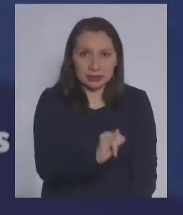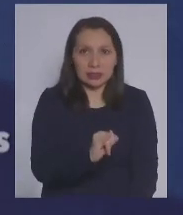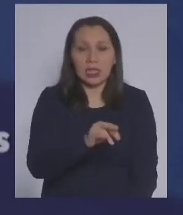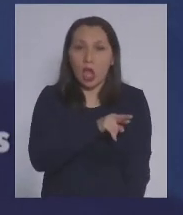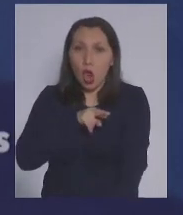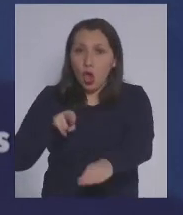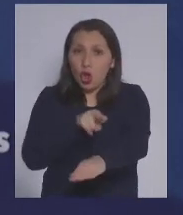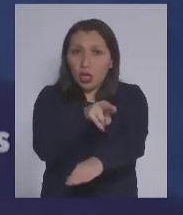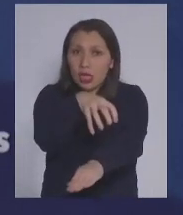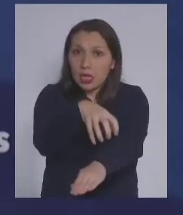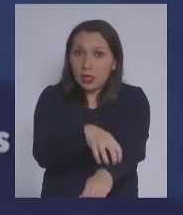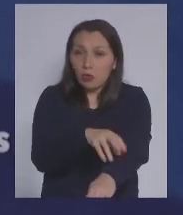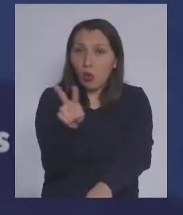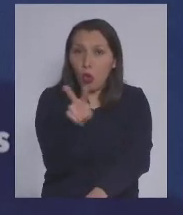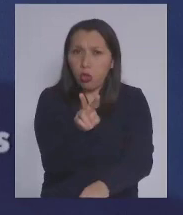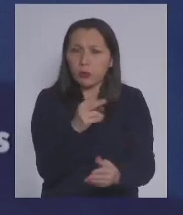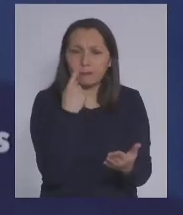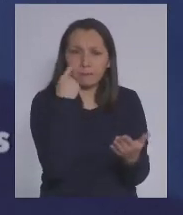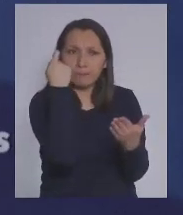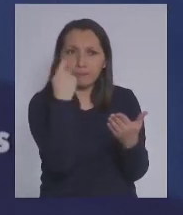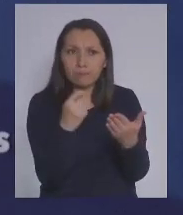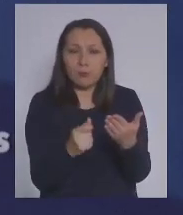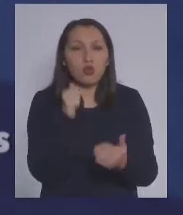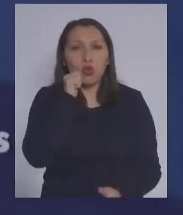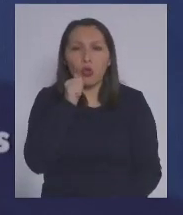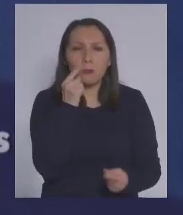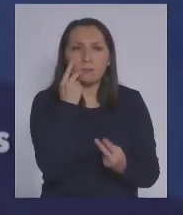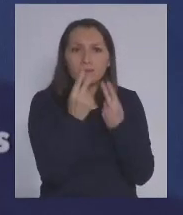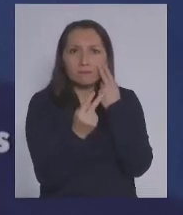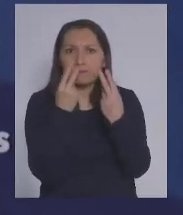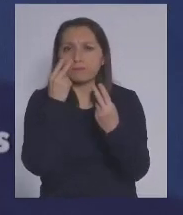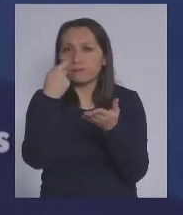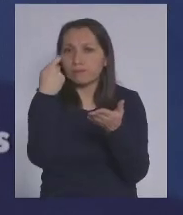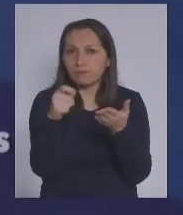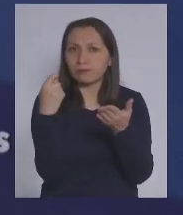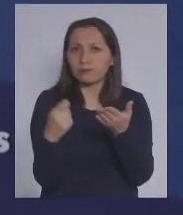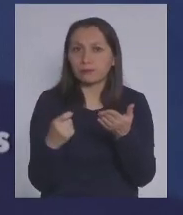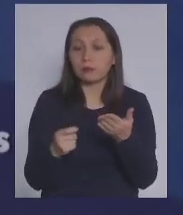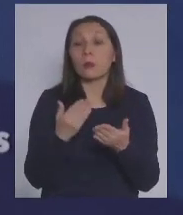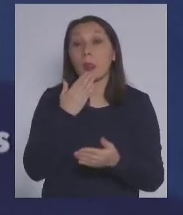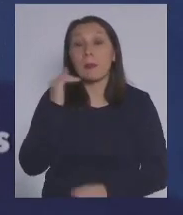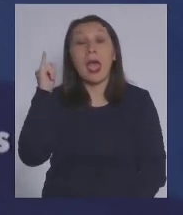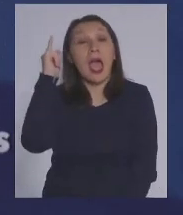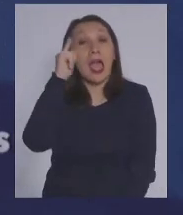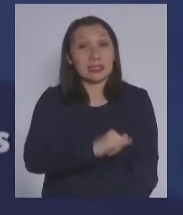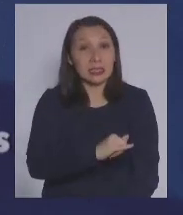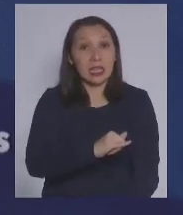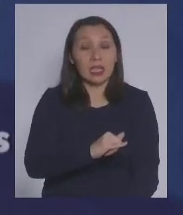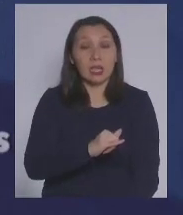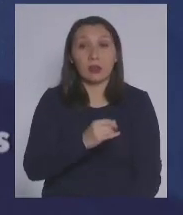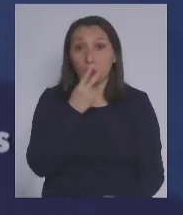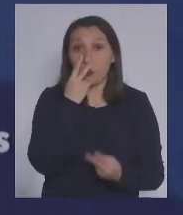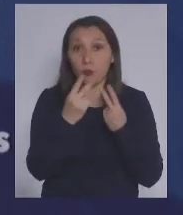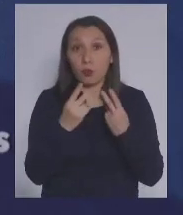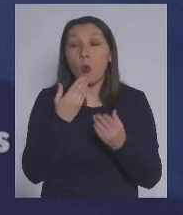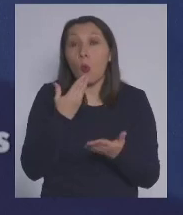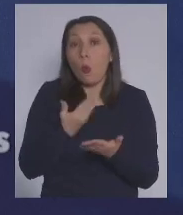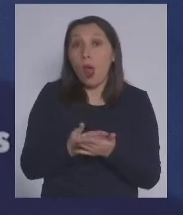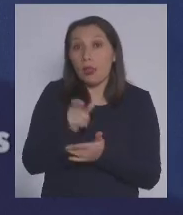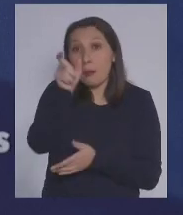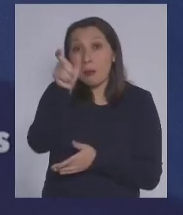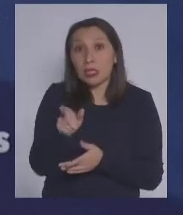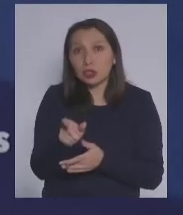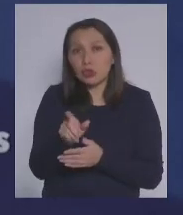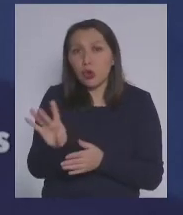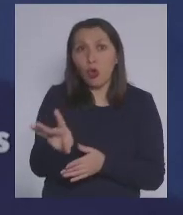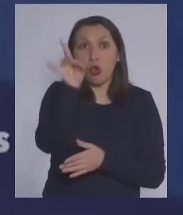ríos que está siendo evaluado día a día de hecho incluso en aysén cada vez que hay algún paciente que